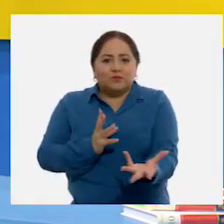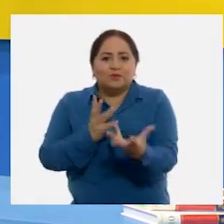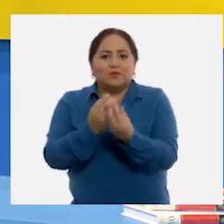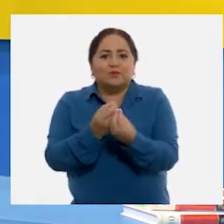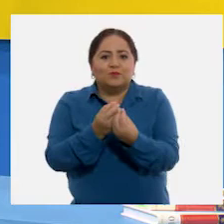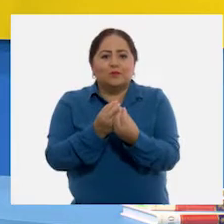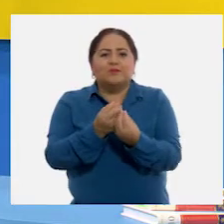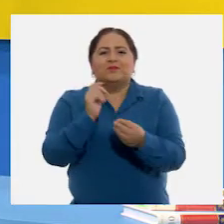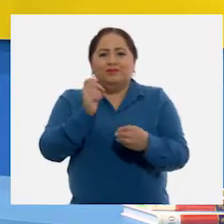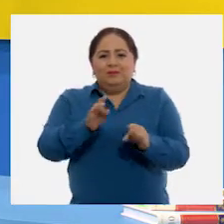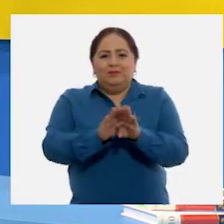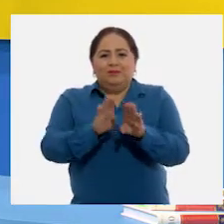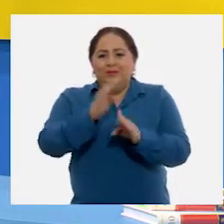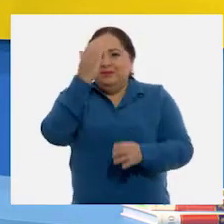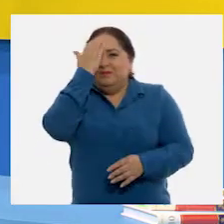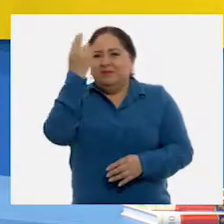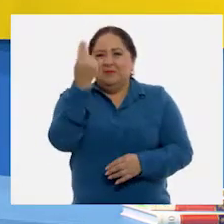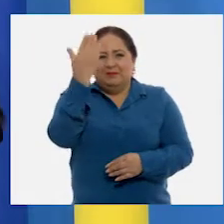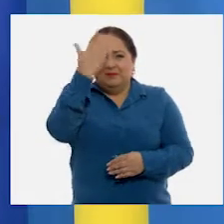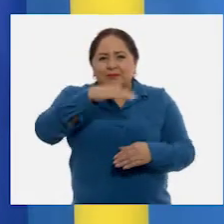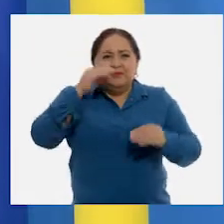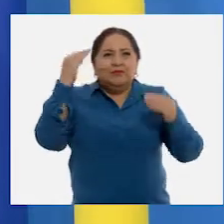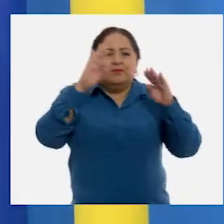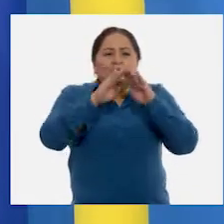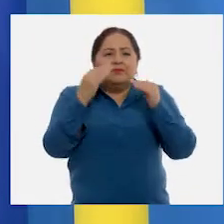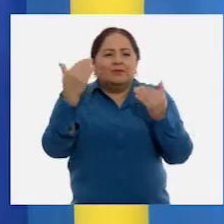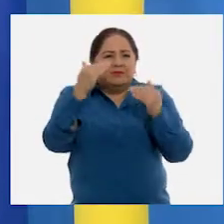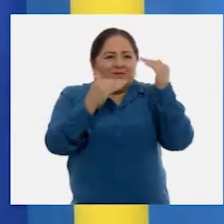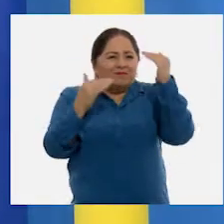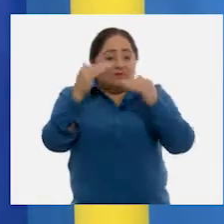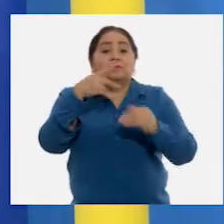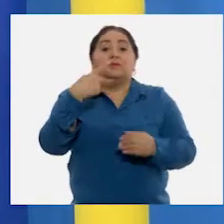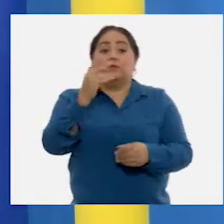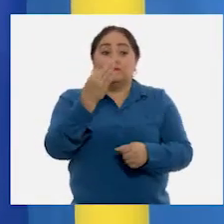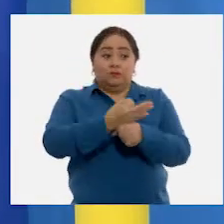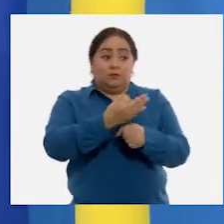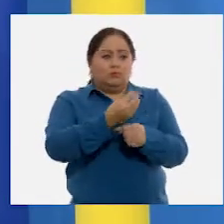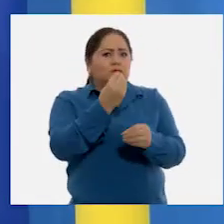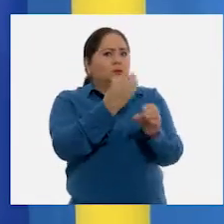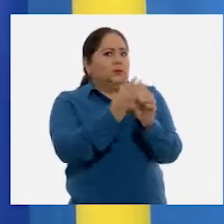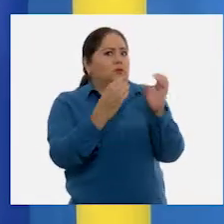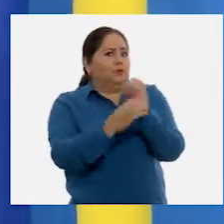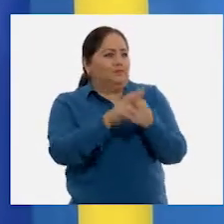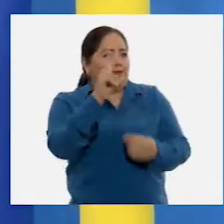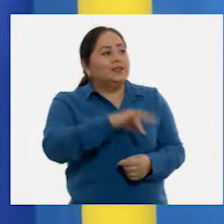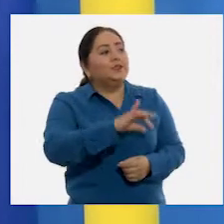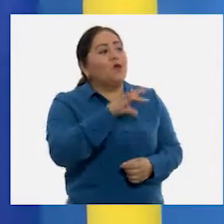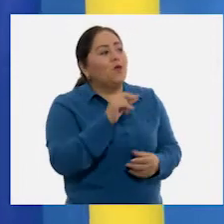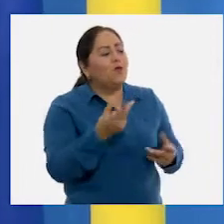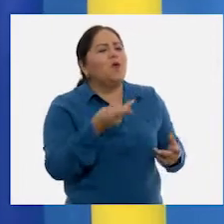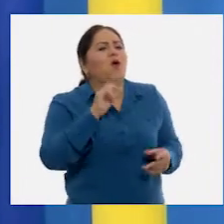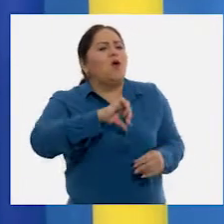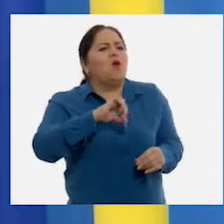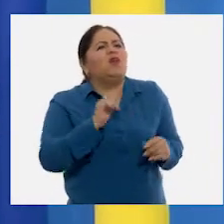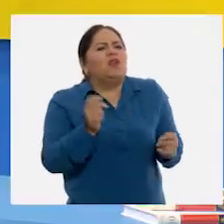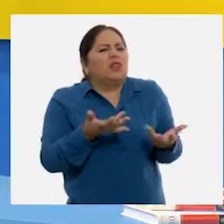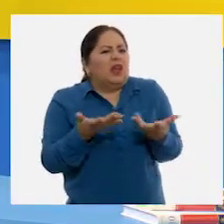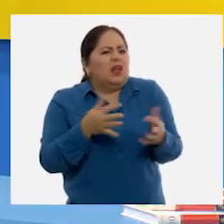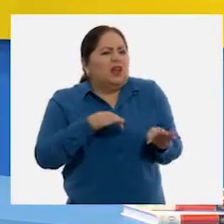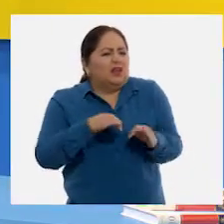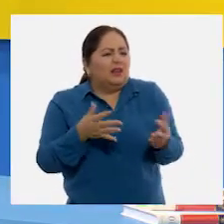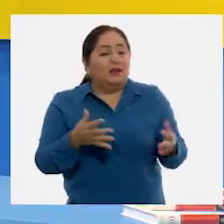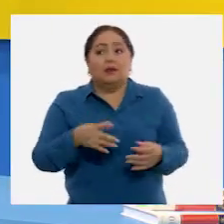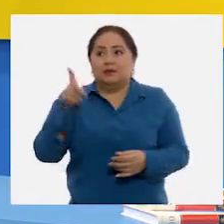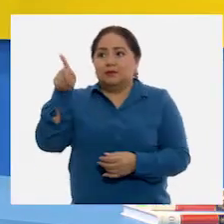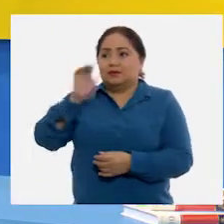y juntas este conocimiento. Así es, y hoy vamos a hacer muchísimas cosas, ¿cierto, Gaby? ¿Qué vamos a trabajar el día de hoy?